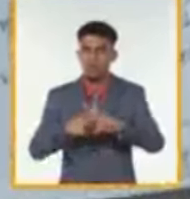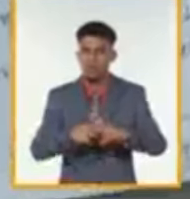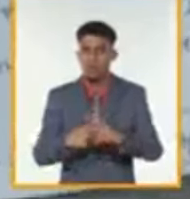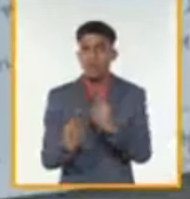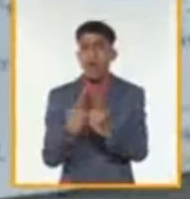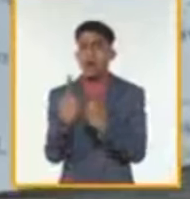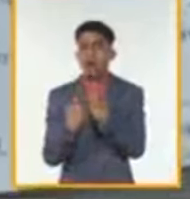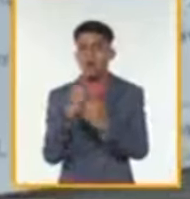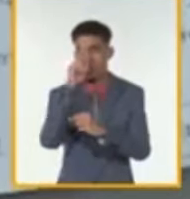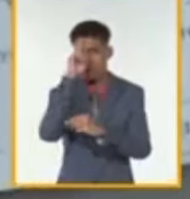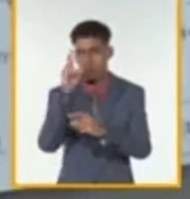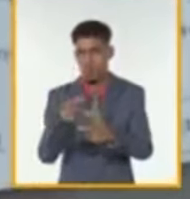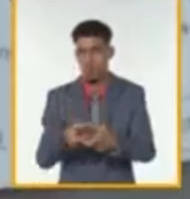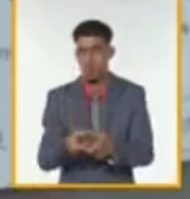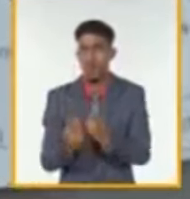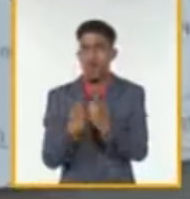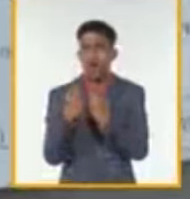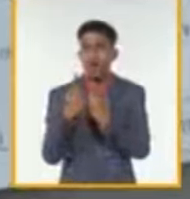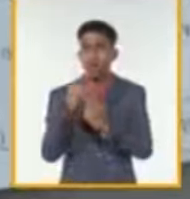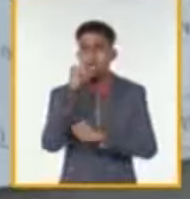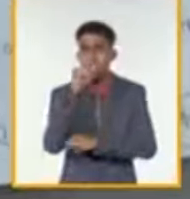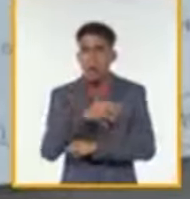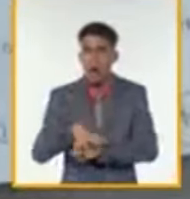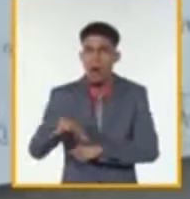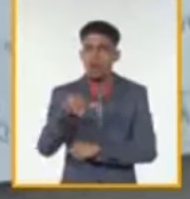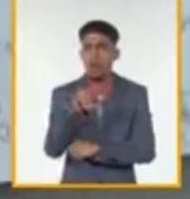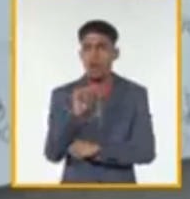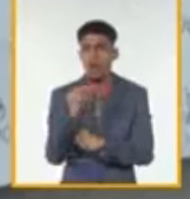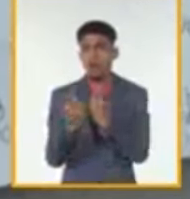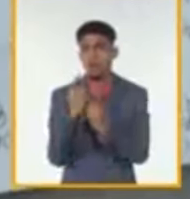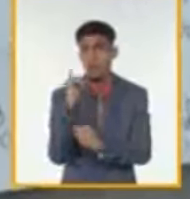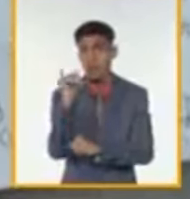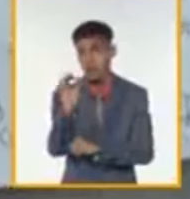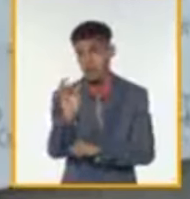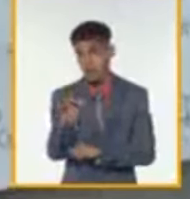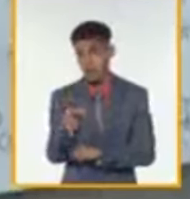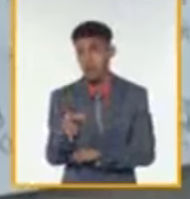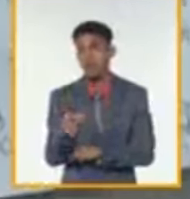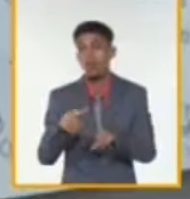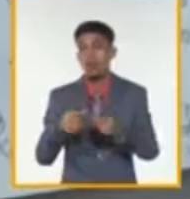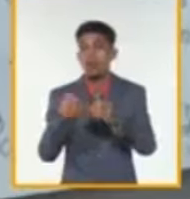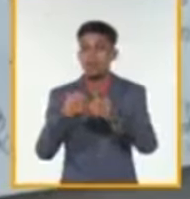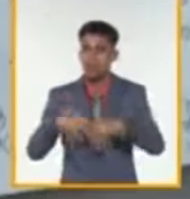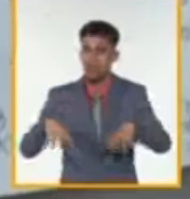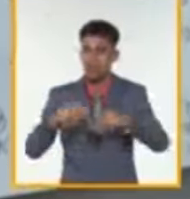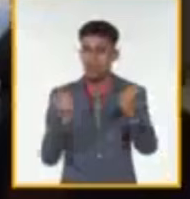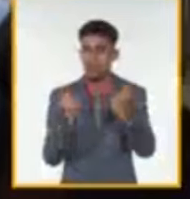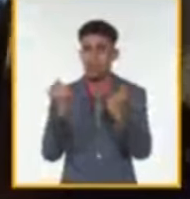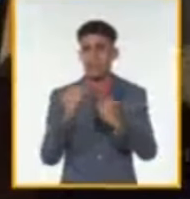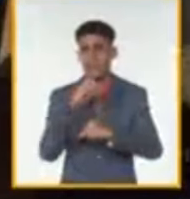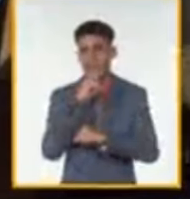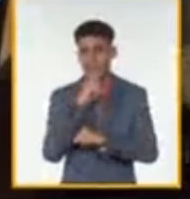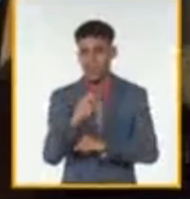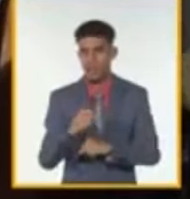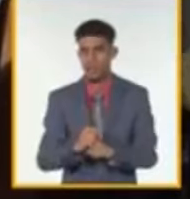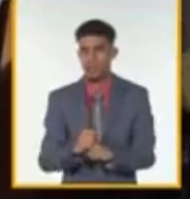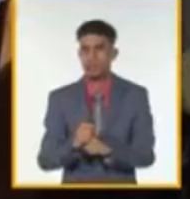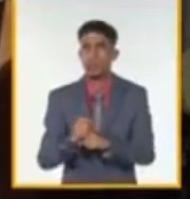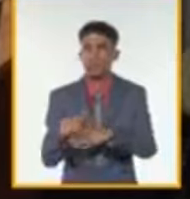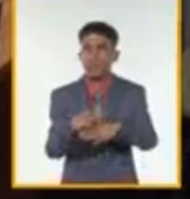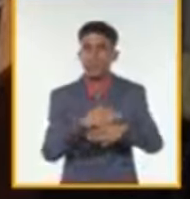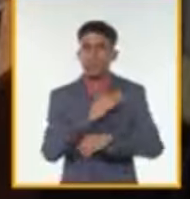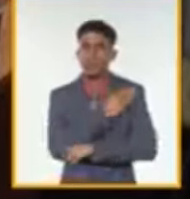alguno en algunas comunidades que también son alejadas acá del municipio de manera intencionada a partir de la situación de transporte en la comunidad la estrella Las Margaritas